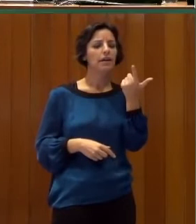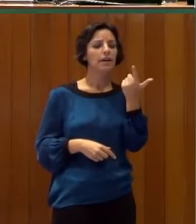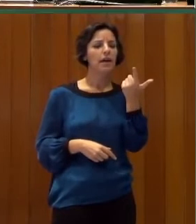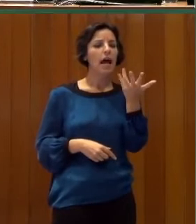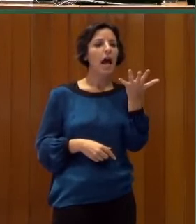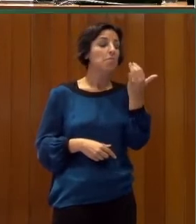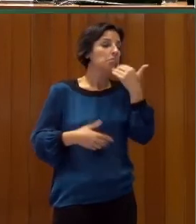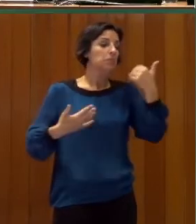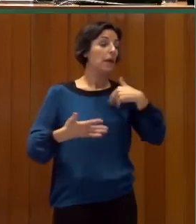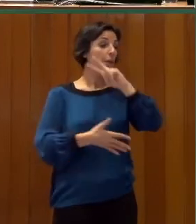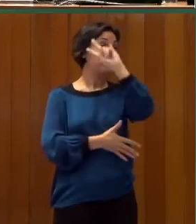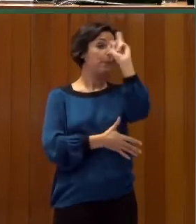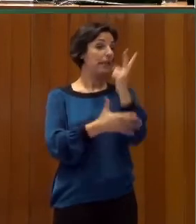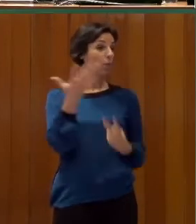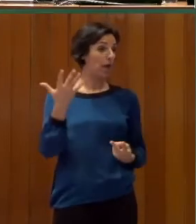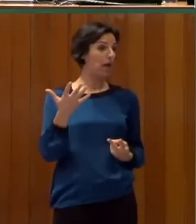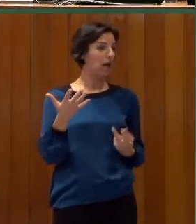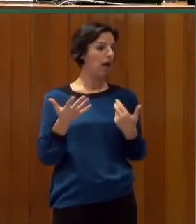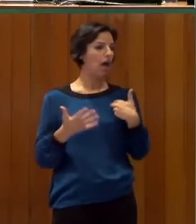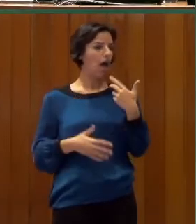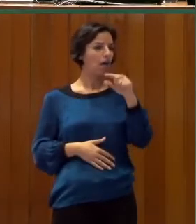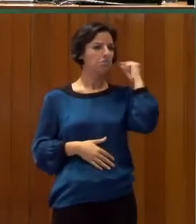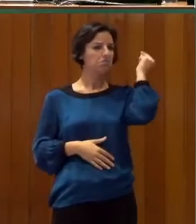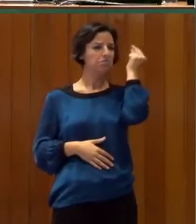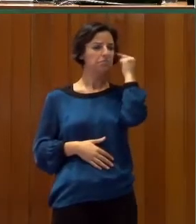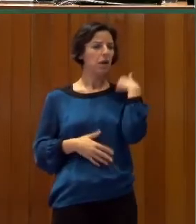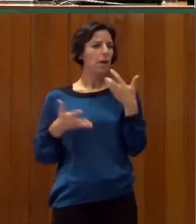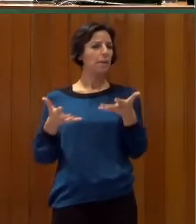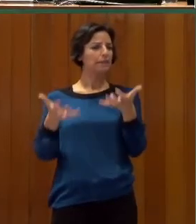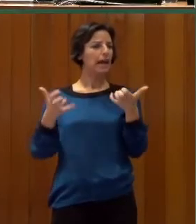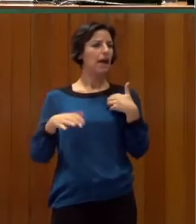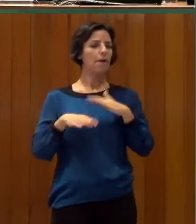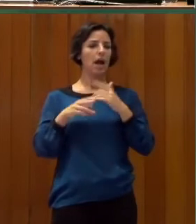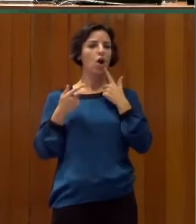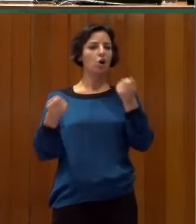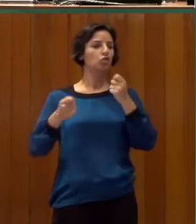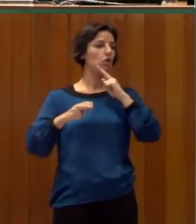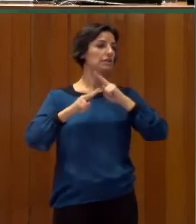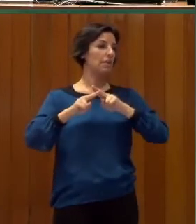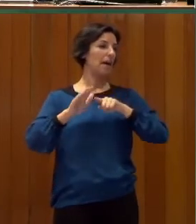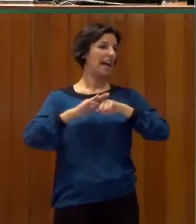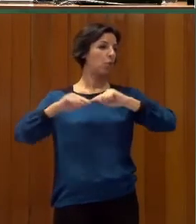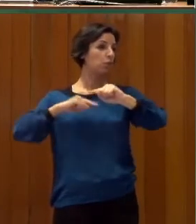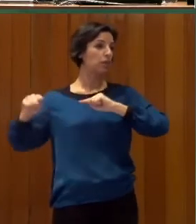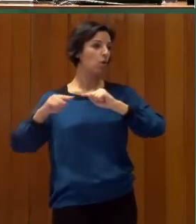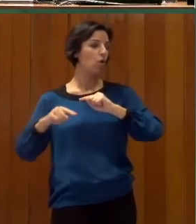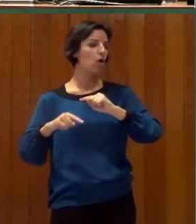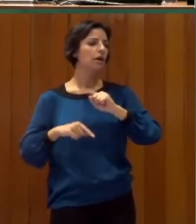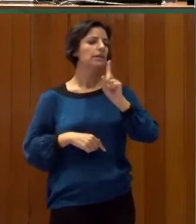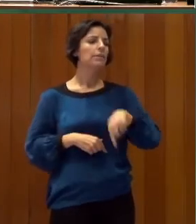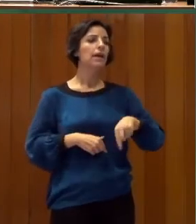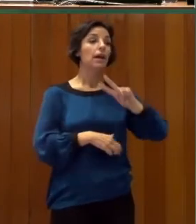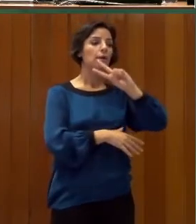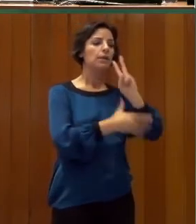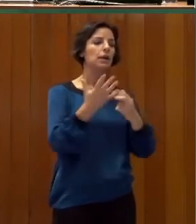ventaja bilingüe en el control ejecutivo y una desventaja bilingüe en tareas relacionadas con el lenguaje. La